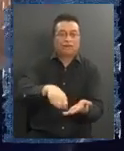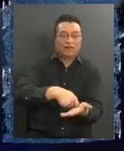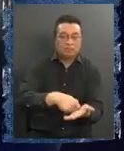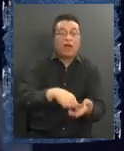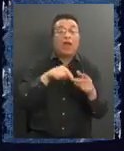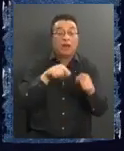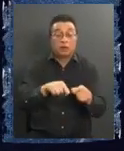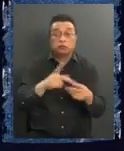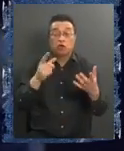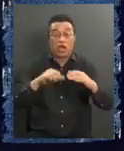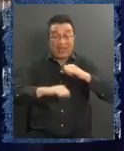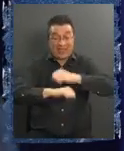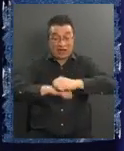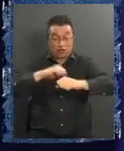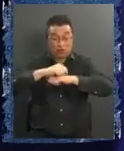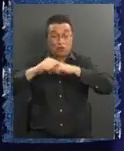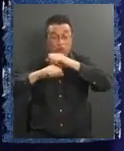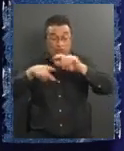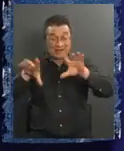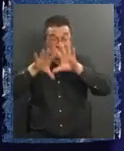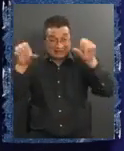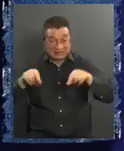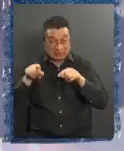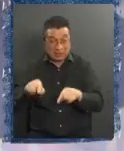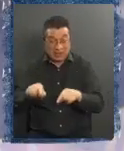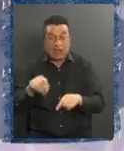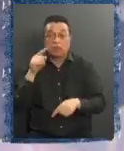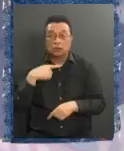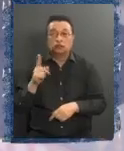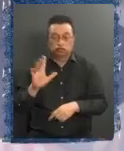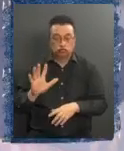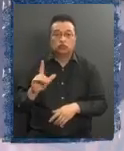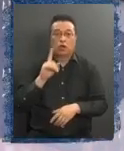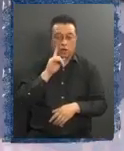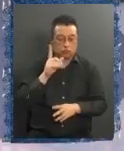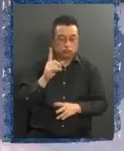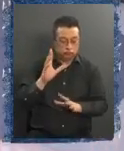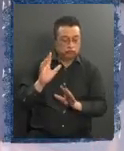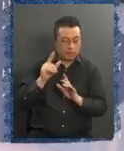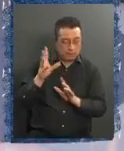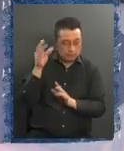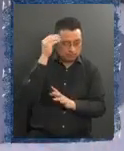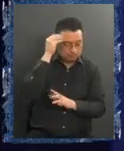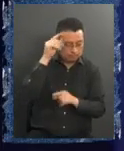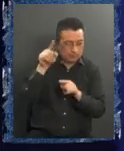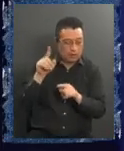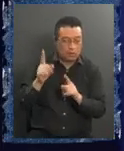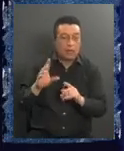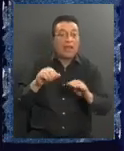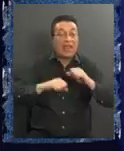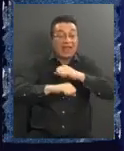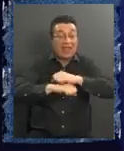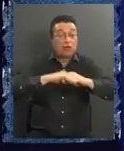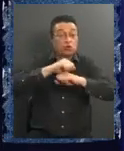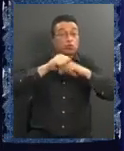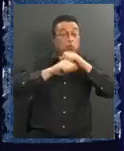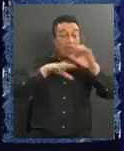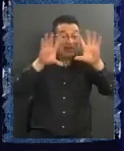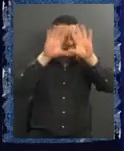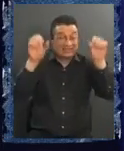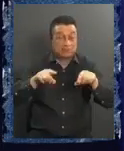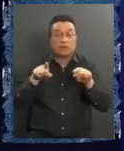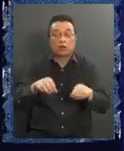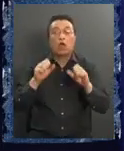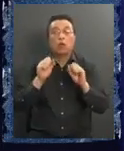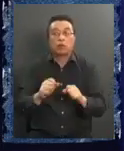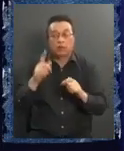sistema, que es justamente lo que estamos hablando aquí, yo creo que ahí efectivamente hay un temor que hay que tener, hay una consideración que hay que tener, en lo que se refiere a la estructura del sistema, eso sí puede ser de